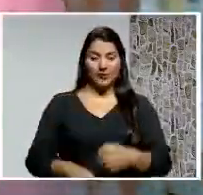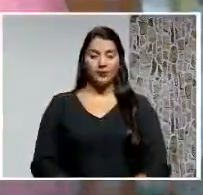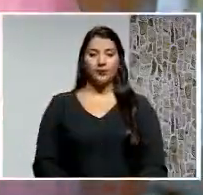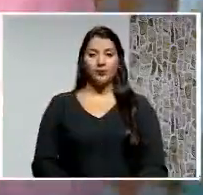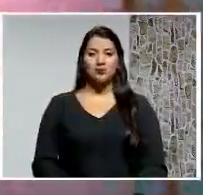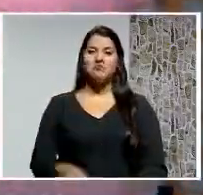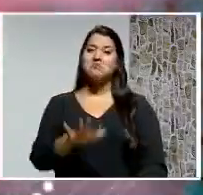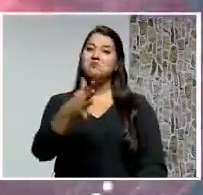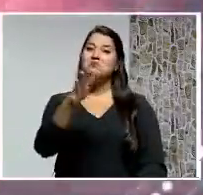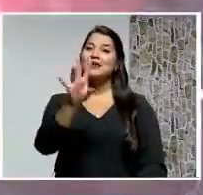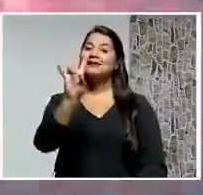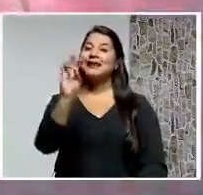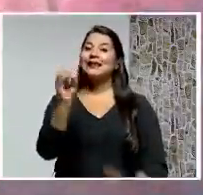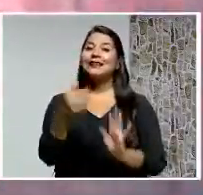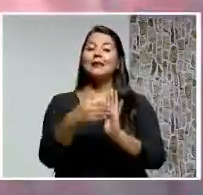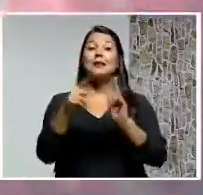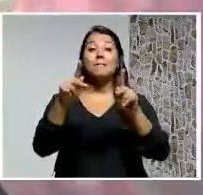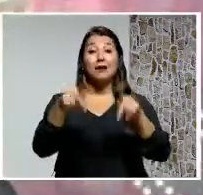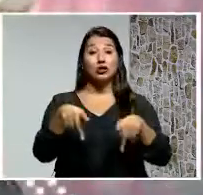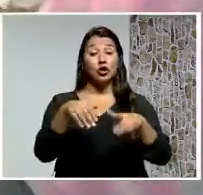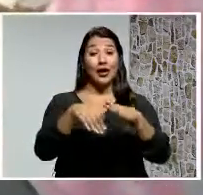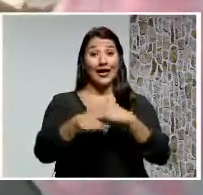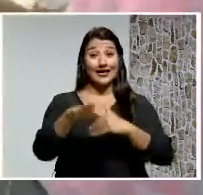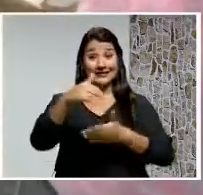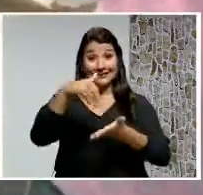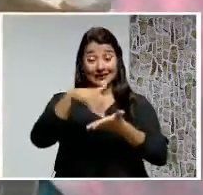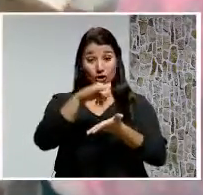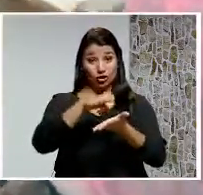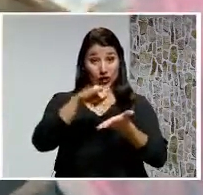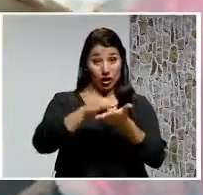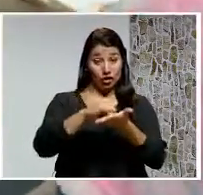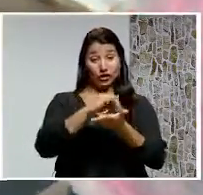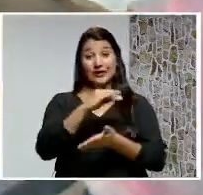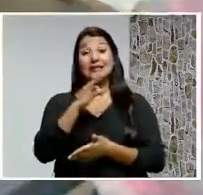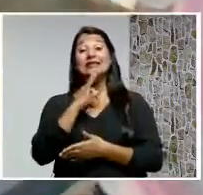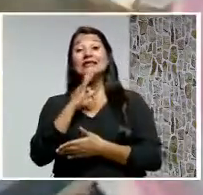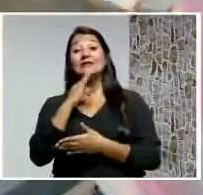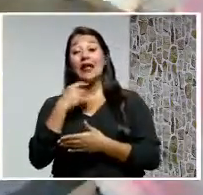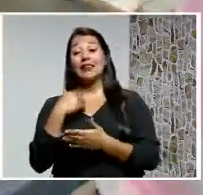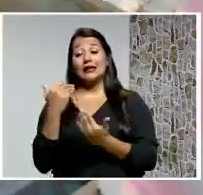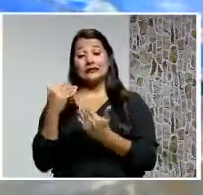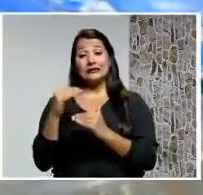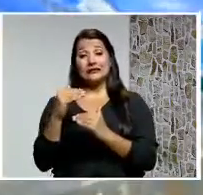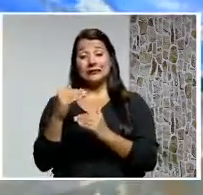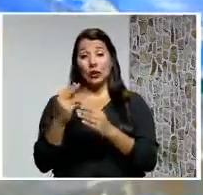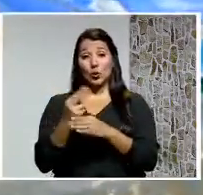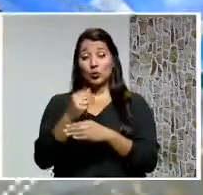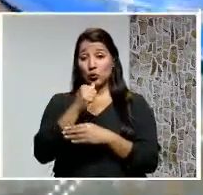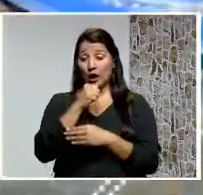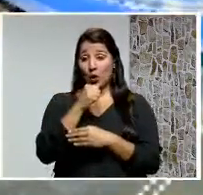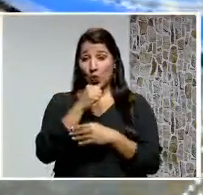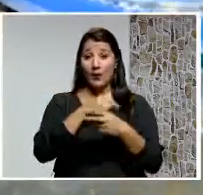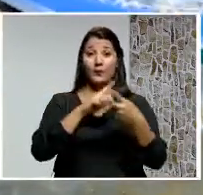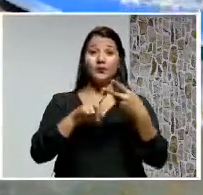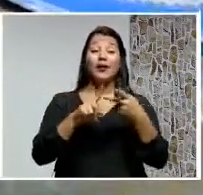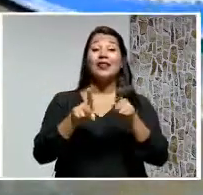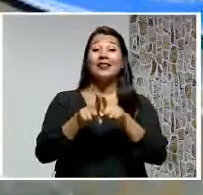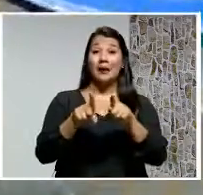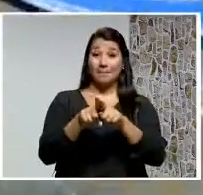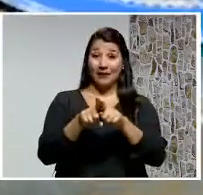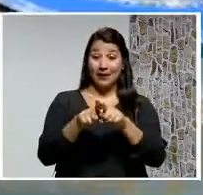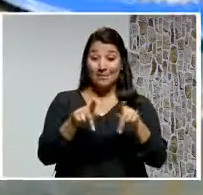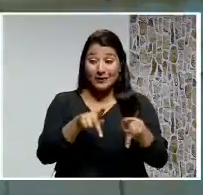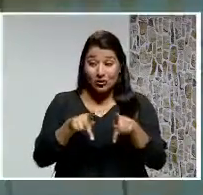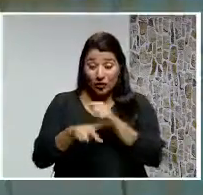Unas 70.000 personas del Cantón Central de San José y Tibás tienen racionamiento de agua. Además, el AMPA dañó una válvula de presión